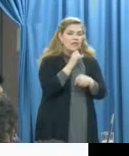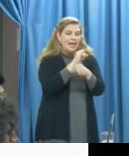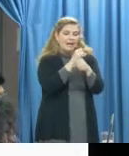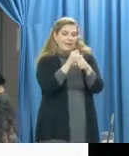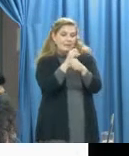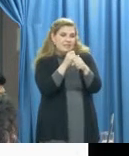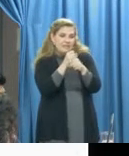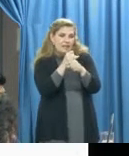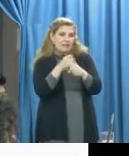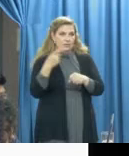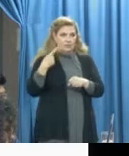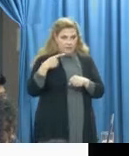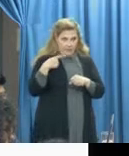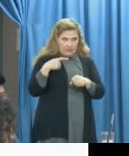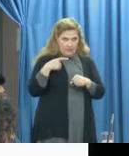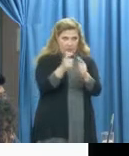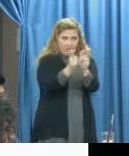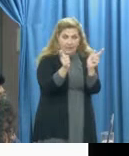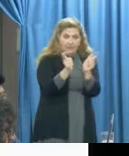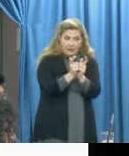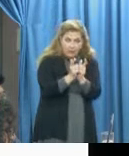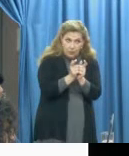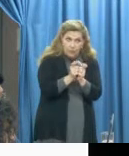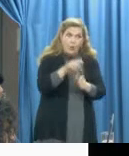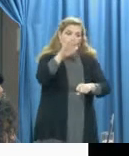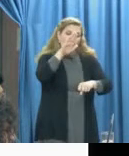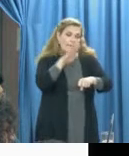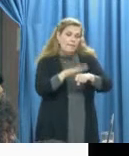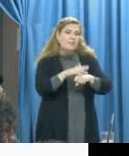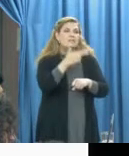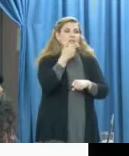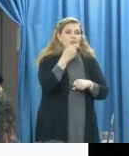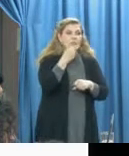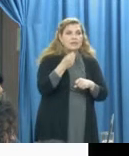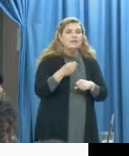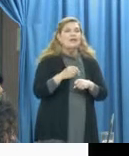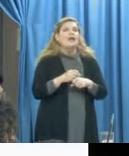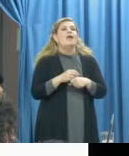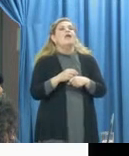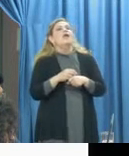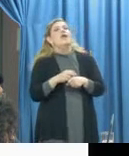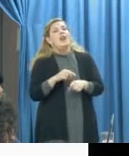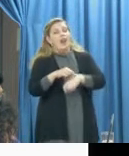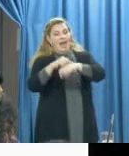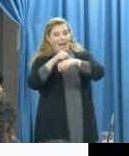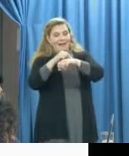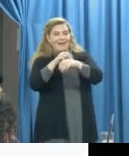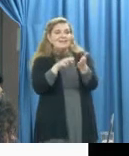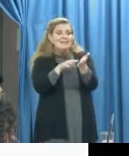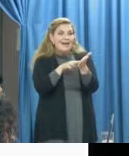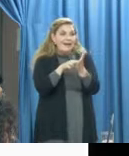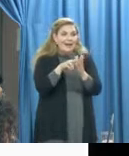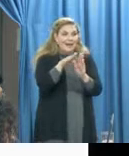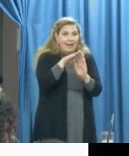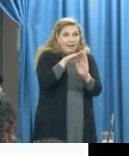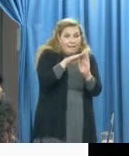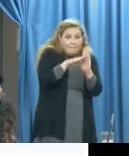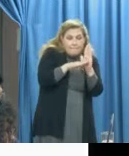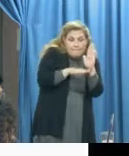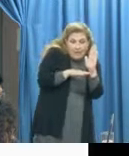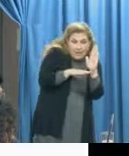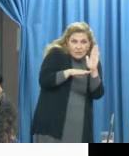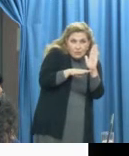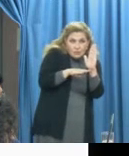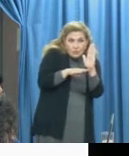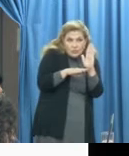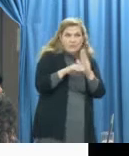estudiadas. Y en la raza negra también una menor incidencia que en la raza blanca,